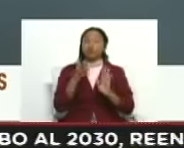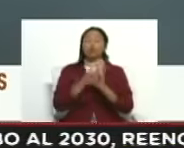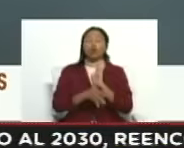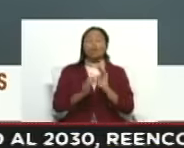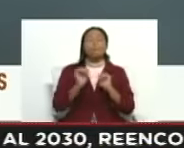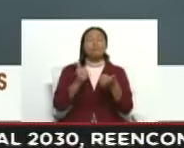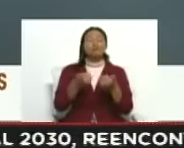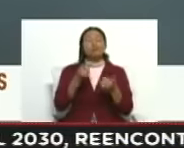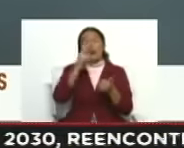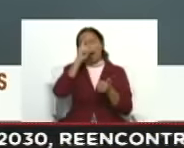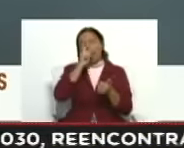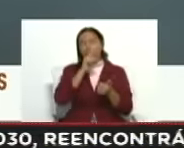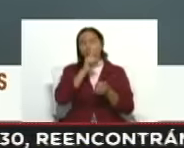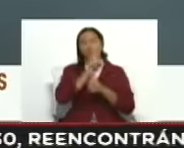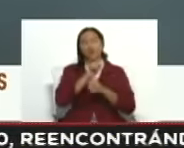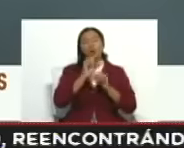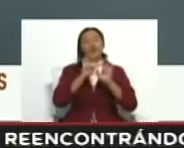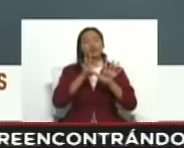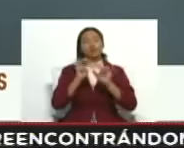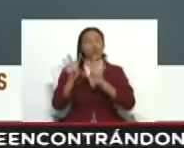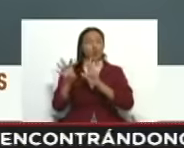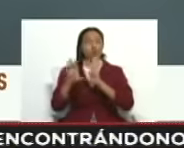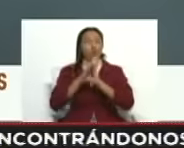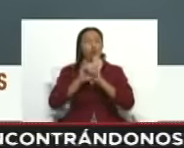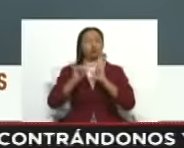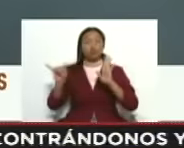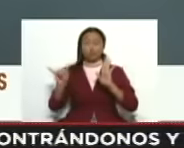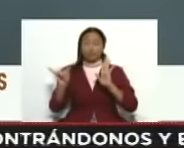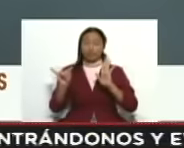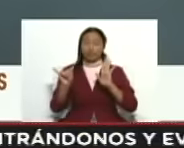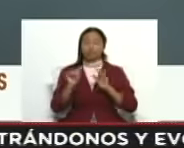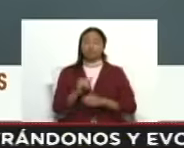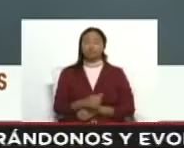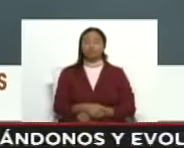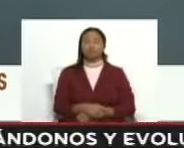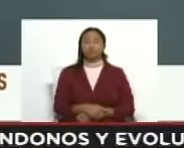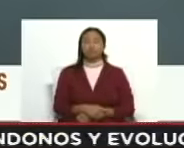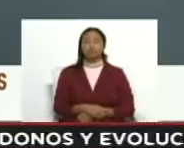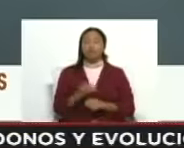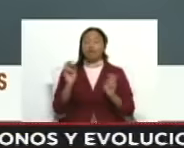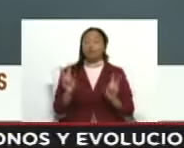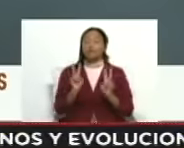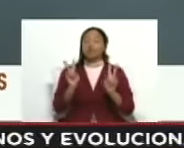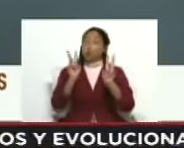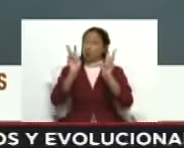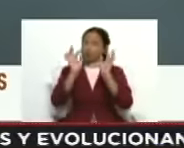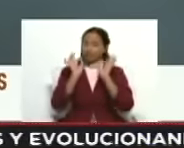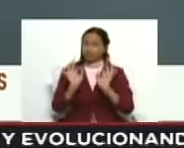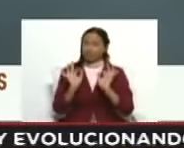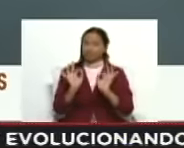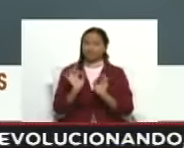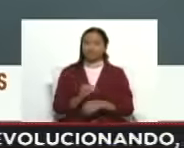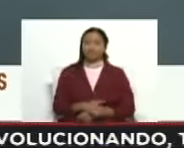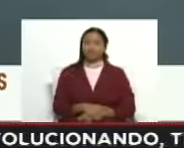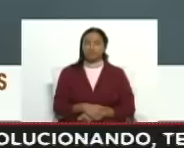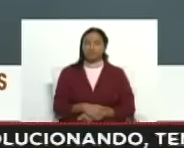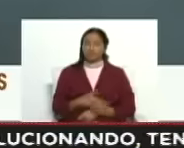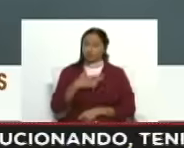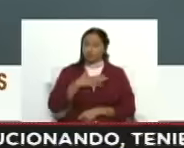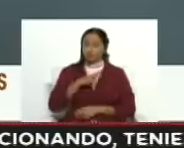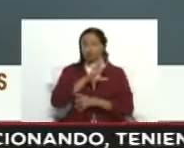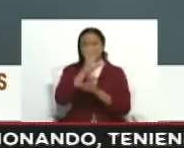año de 1999, sin duda. Una gran victoria, pudiera decir como